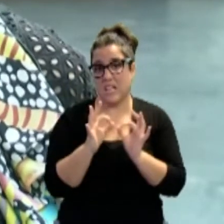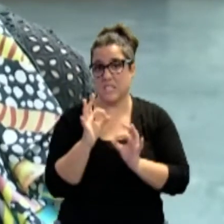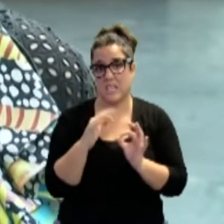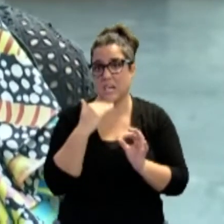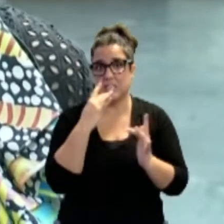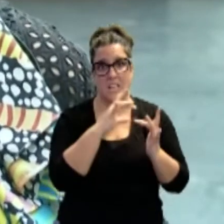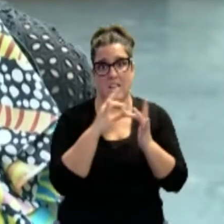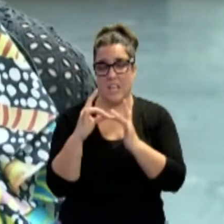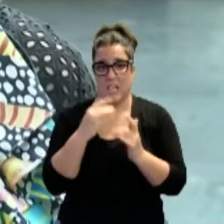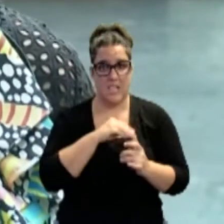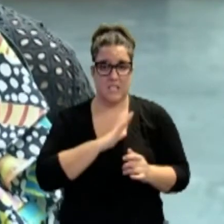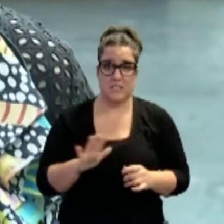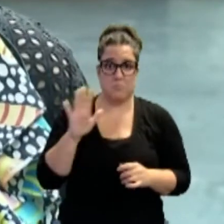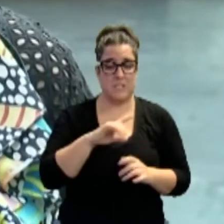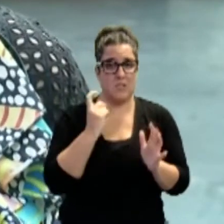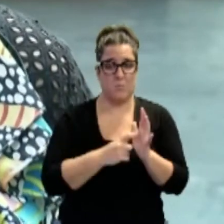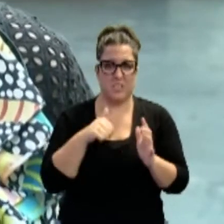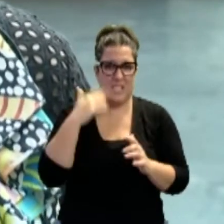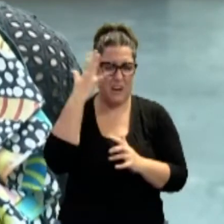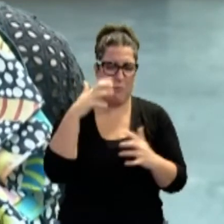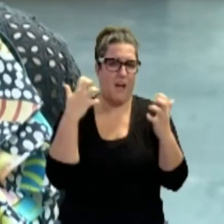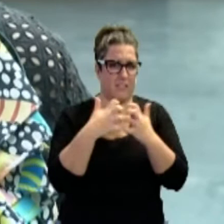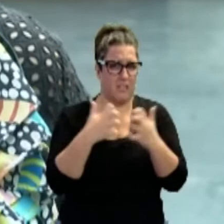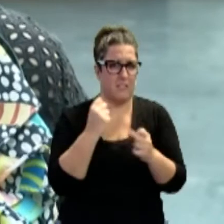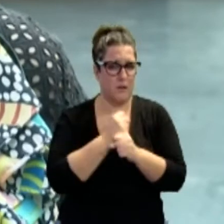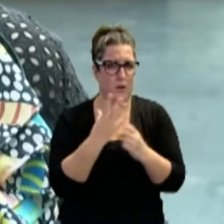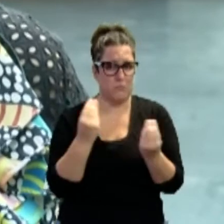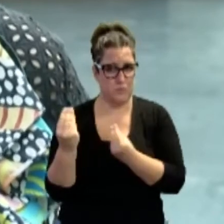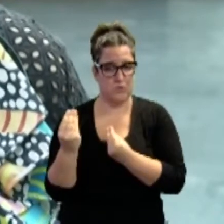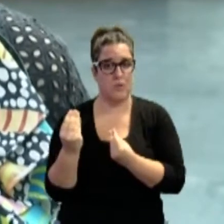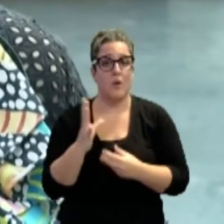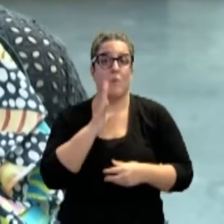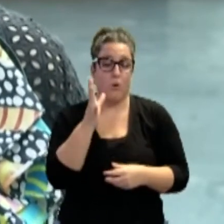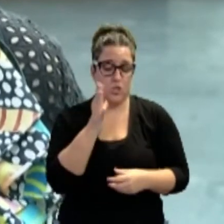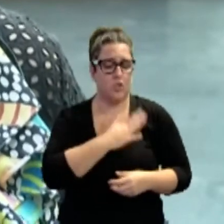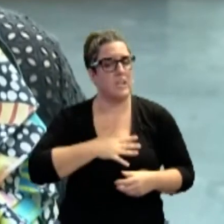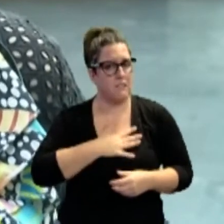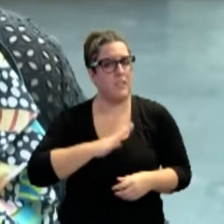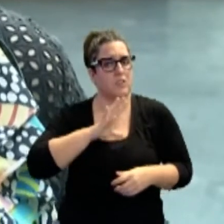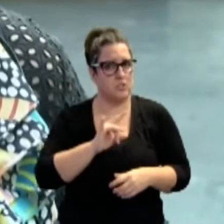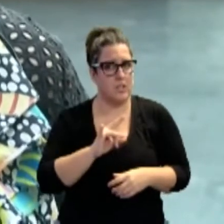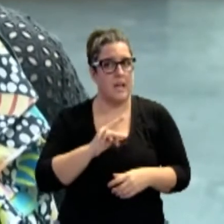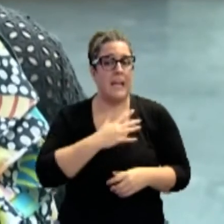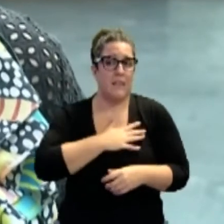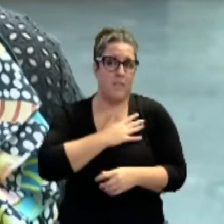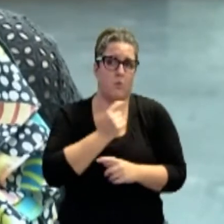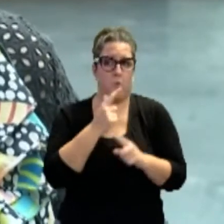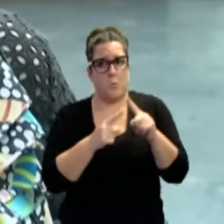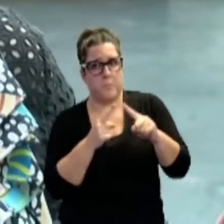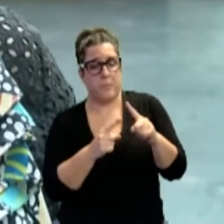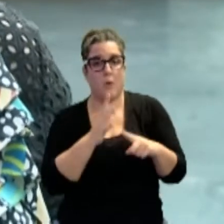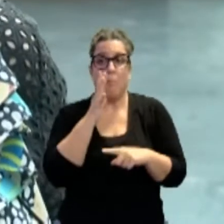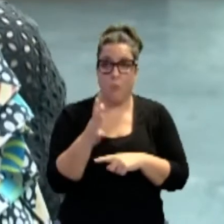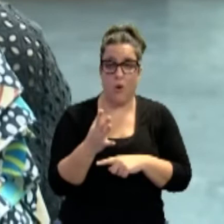todo el Estado. Por lo tanto, satisfechos, una satisfacción moderada. ¿Por qué? Insisto, moderada. ¿Por qué? Porque esto